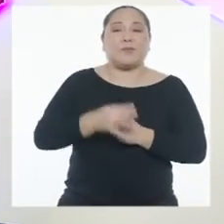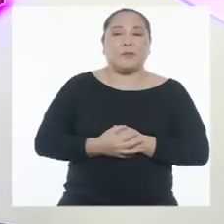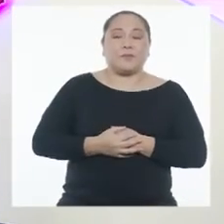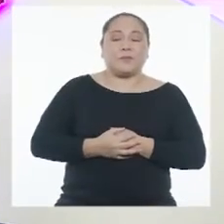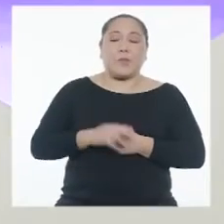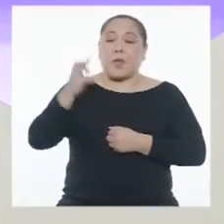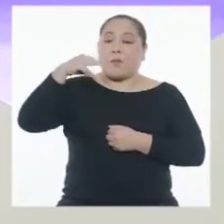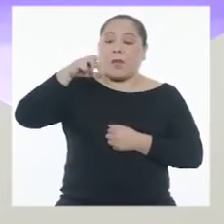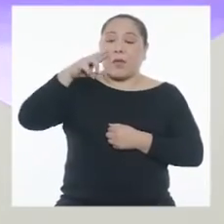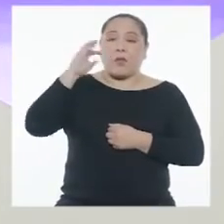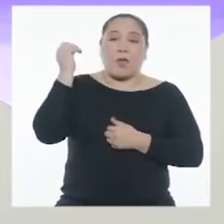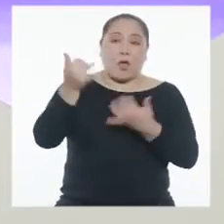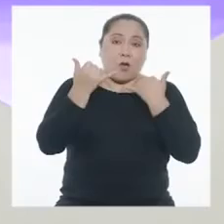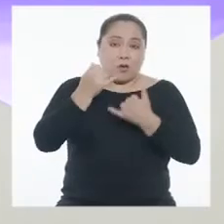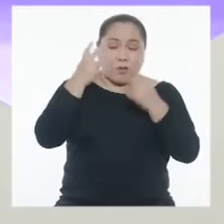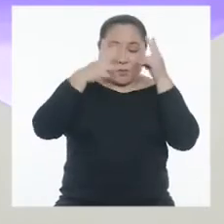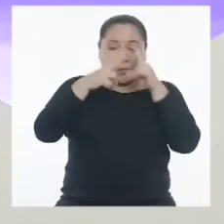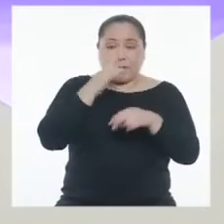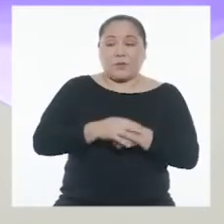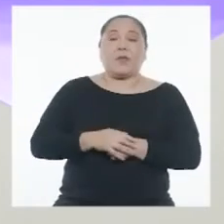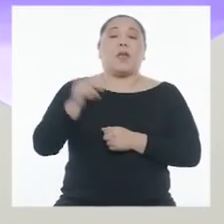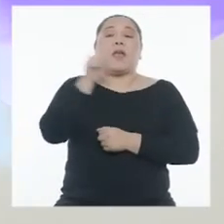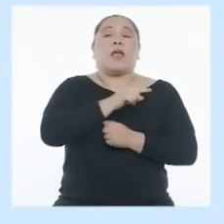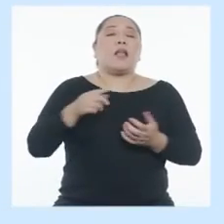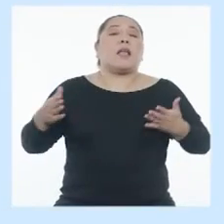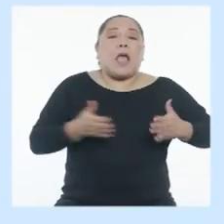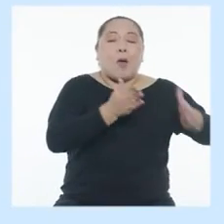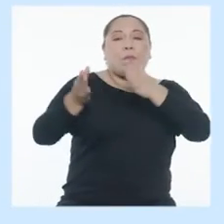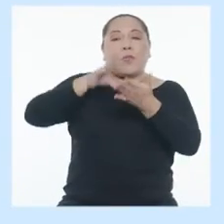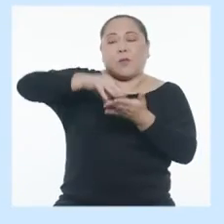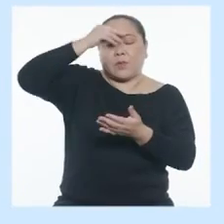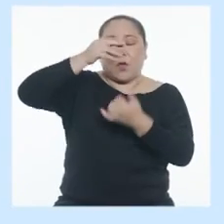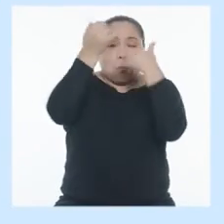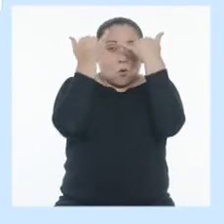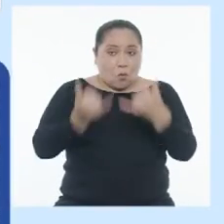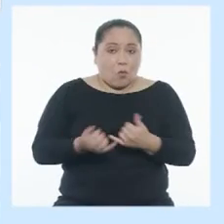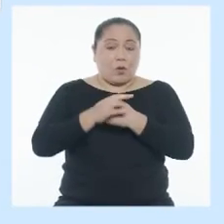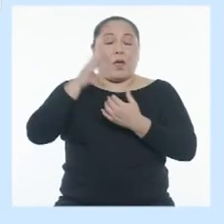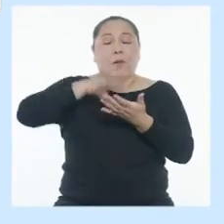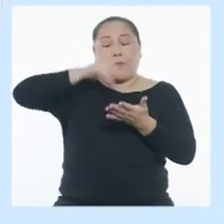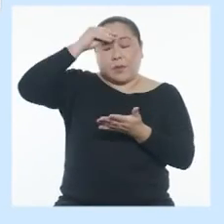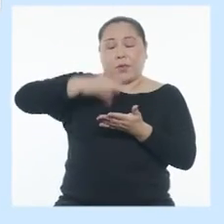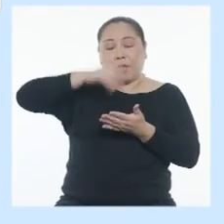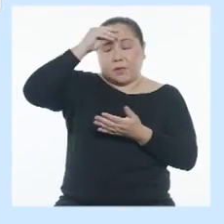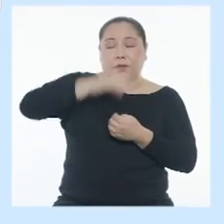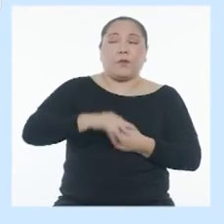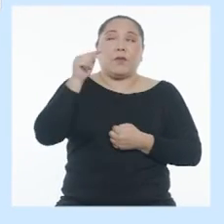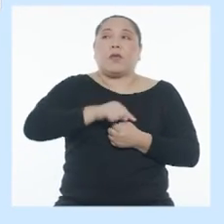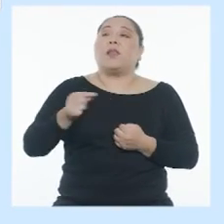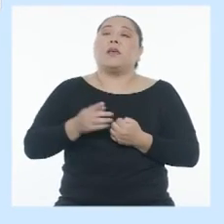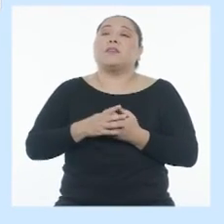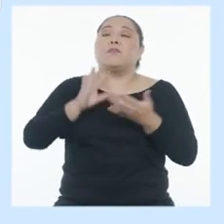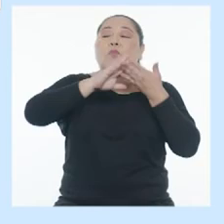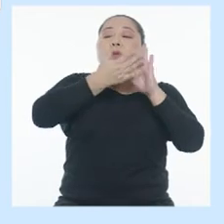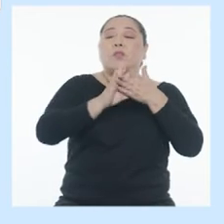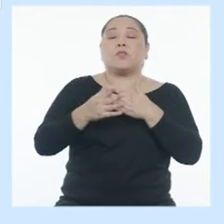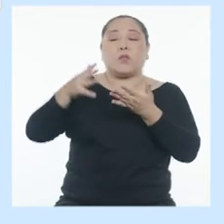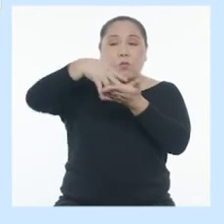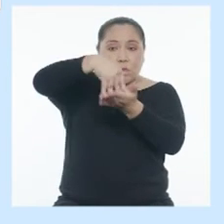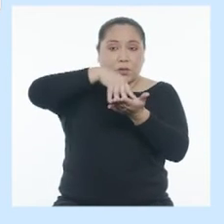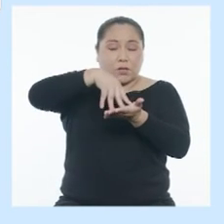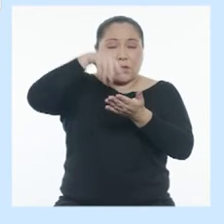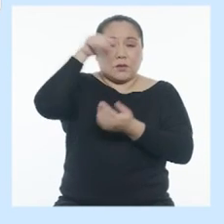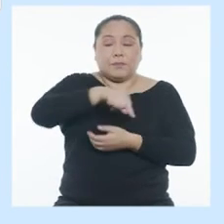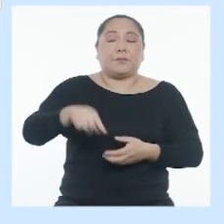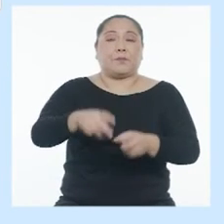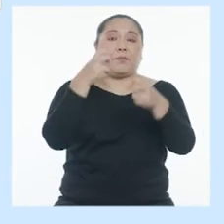profesor. Mario, ahora veamos el camino de aprendizaje. Hoy hemos aprendido que las poblaciones vulnerables, al estar